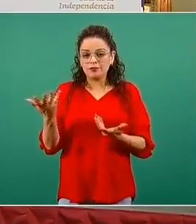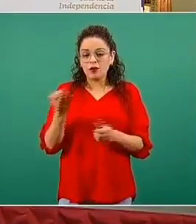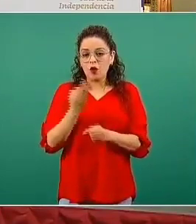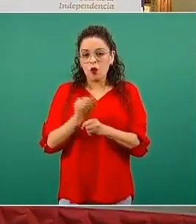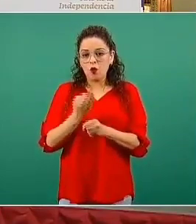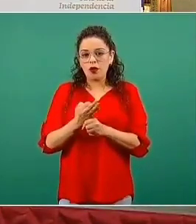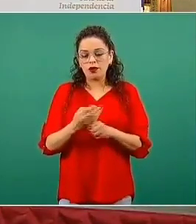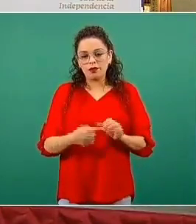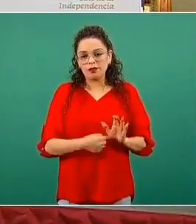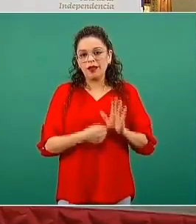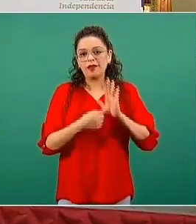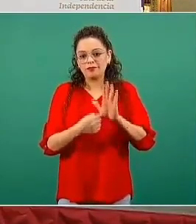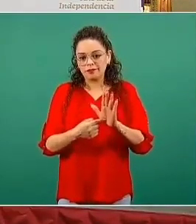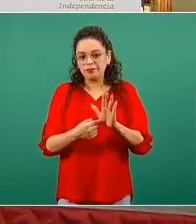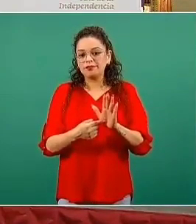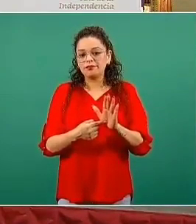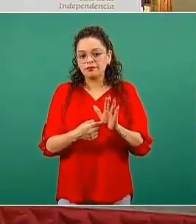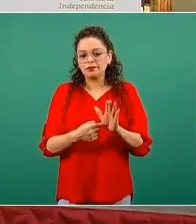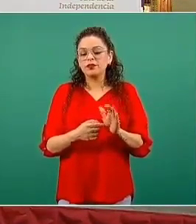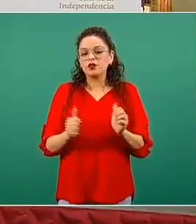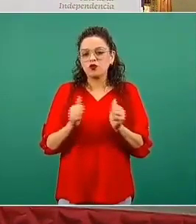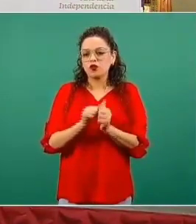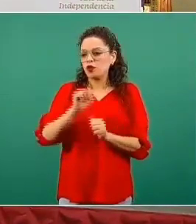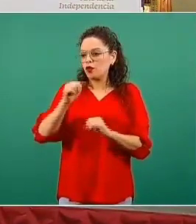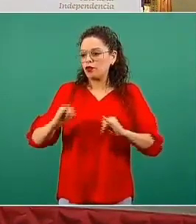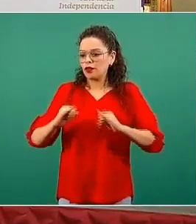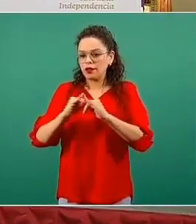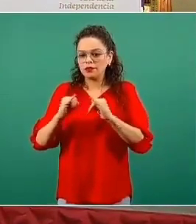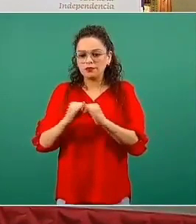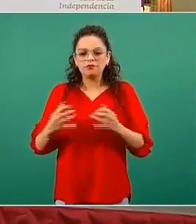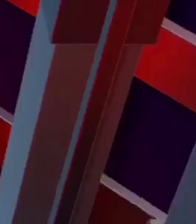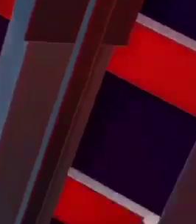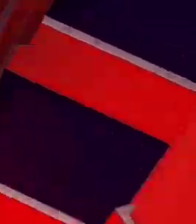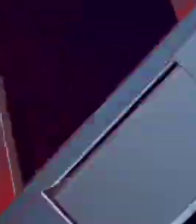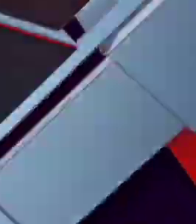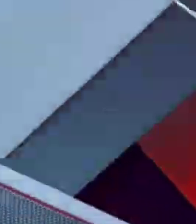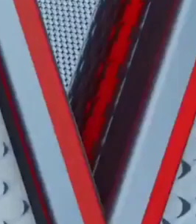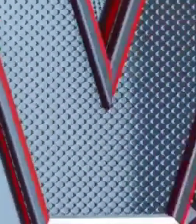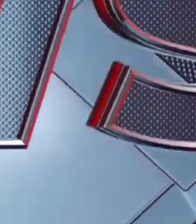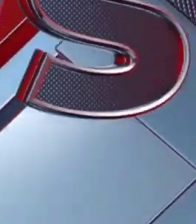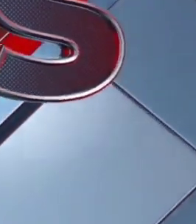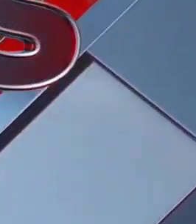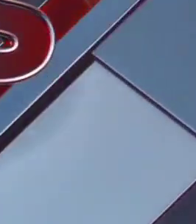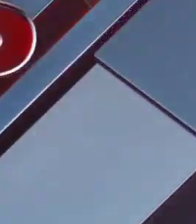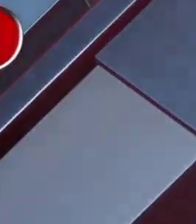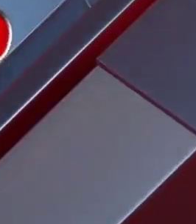exponen a nombre de las otras instituciones y con quienes hemos ido construyendo vínculos